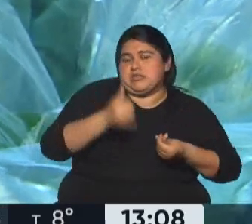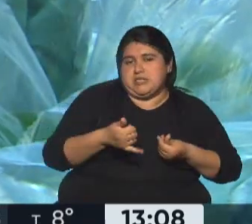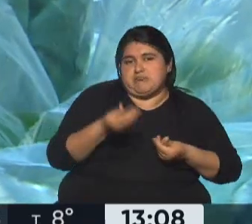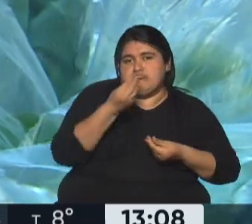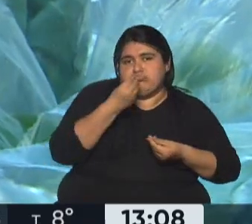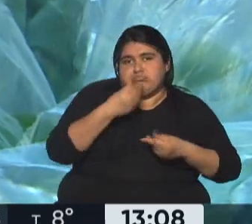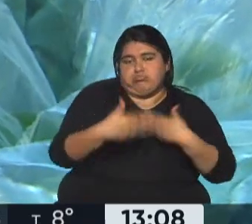alimentación